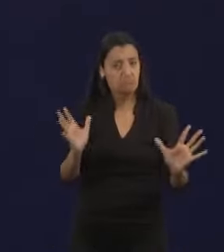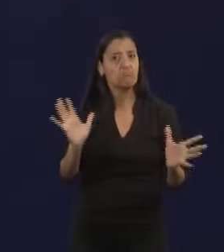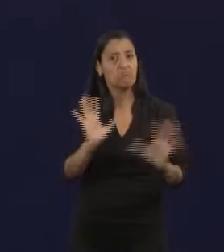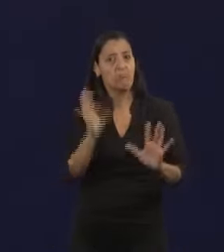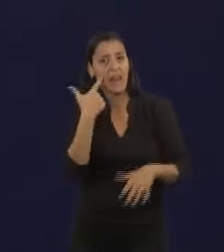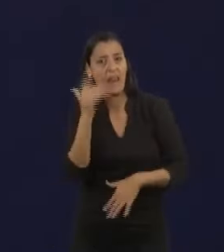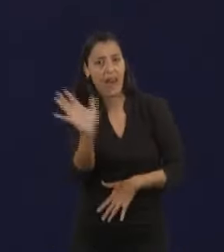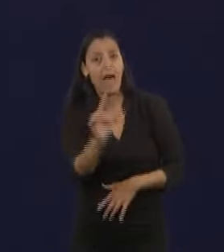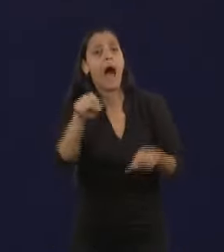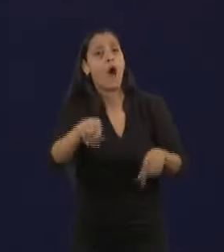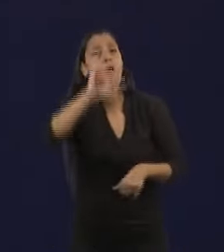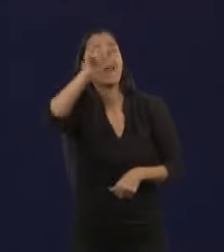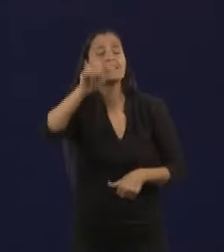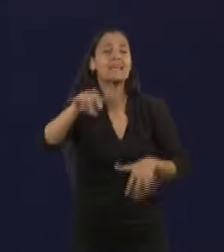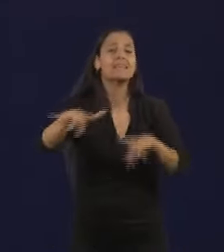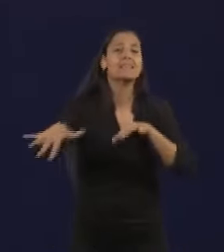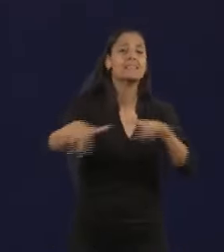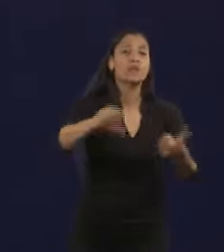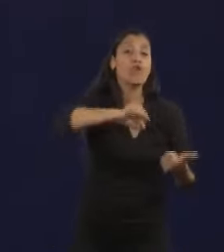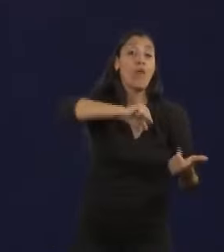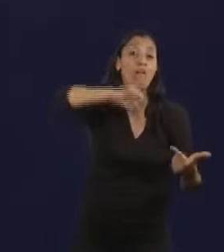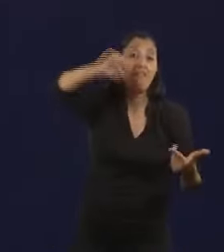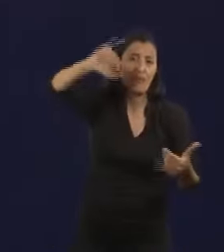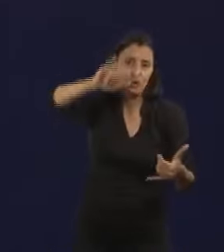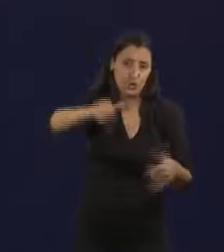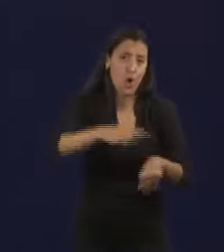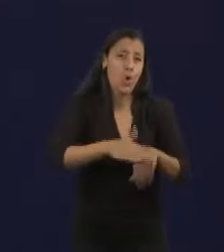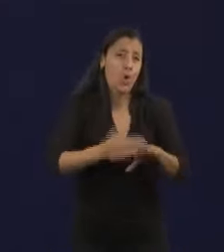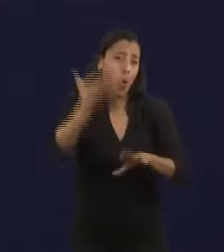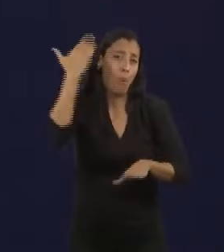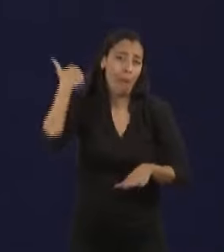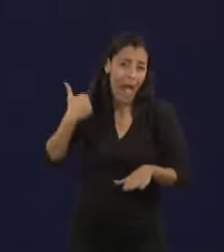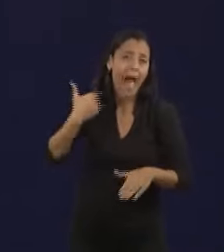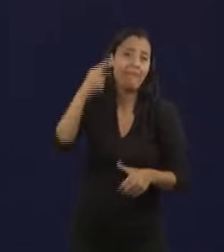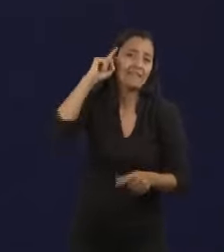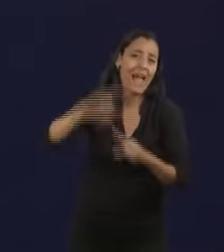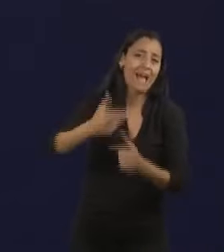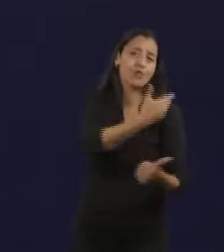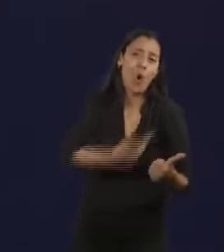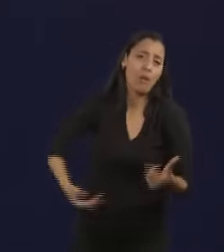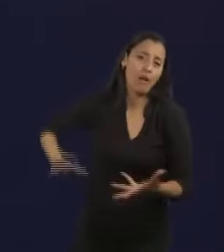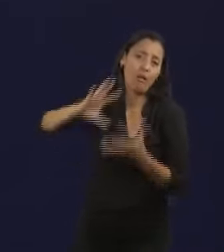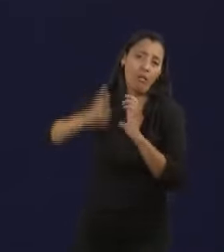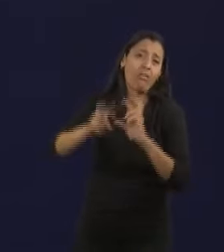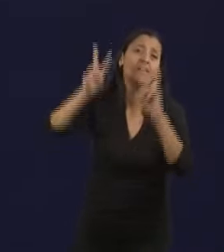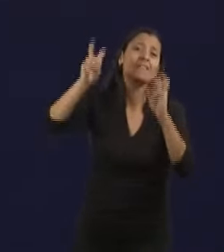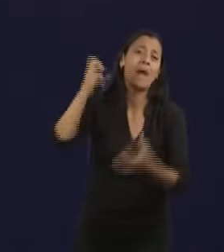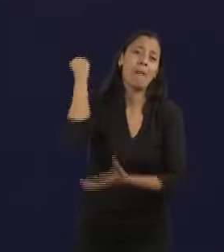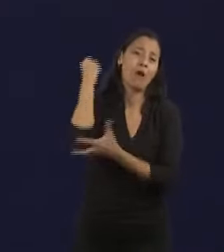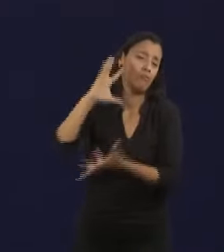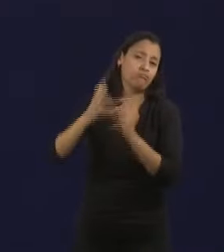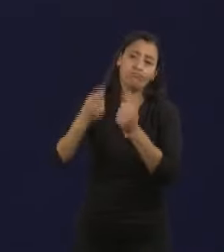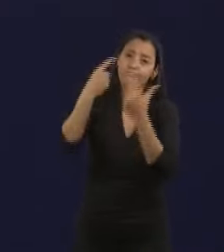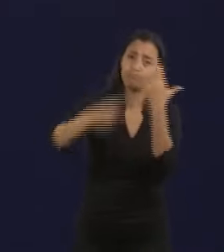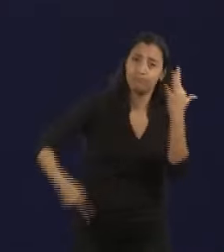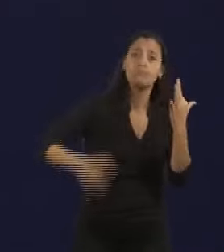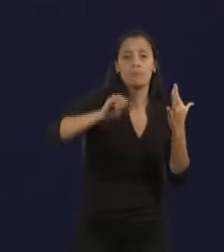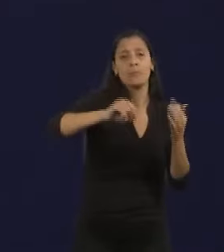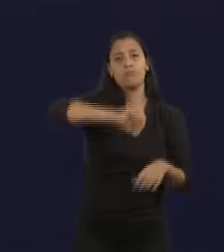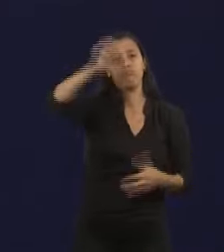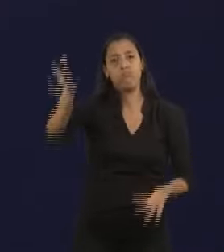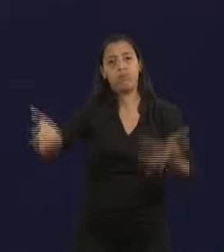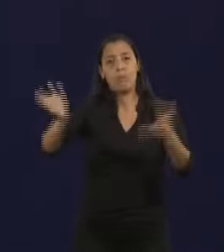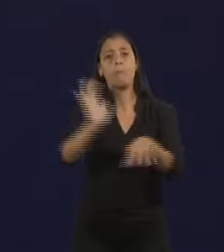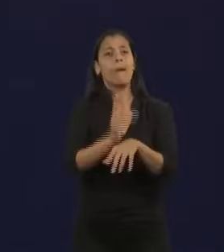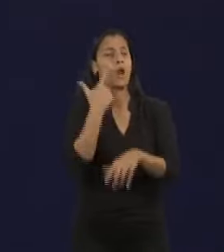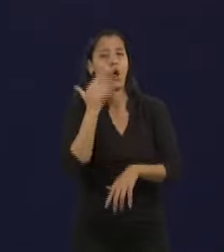por la los desajustes que hubo en materia monetaria y fiscal en Argentina Así que eh No tiene absolutamente nada que ver